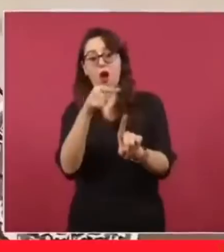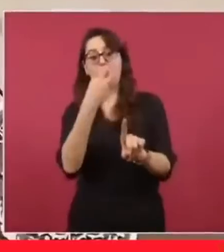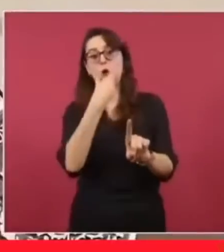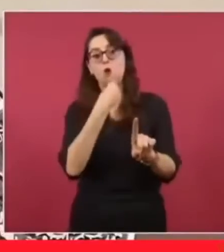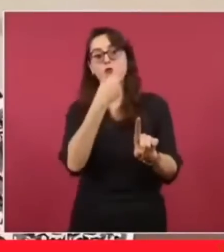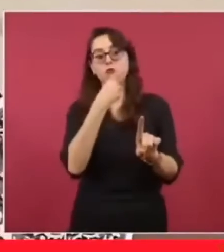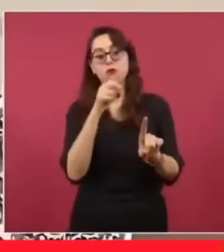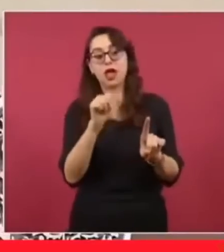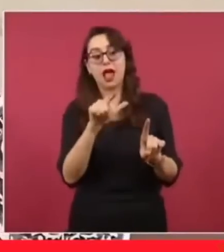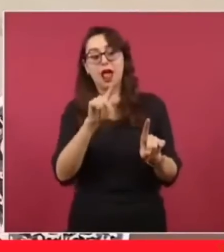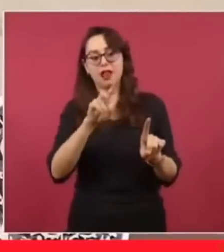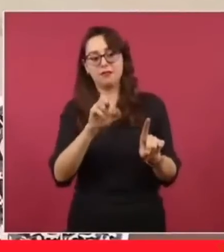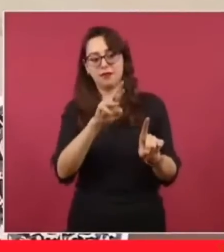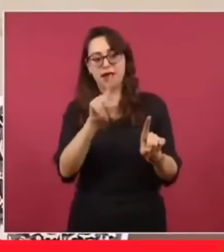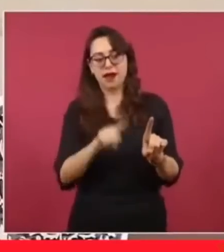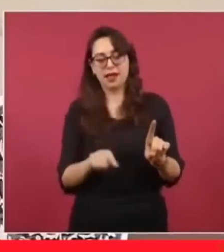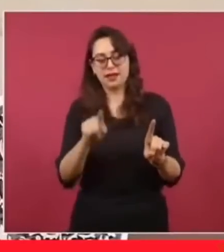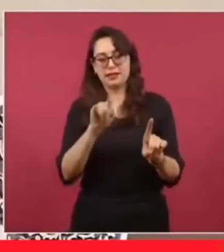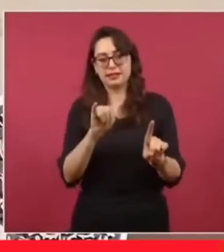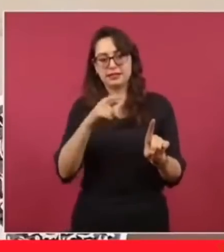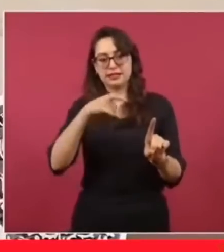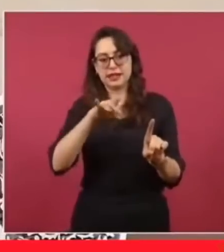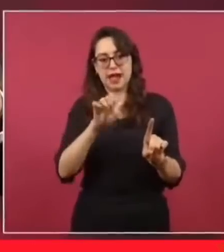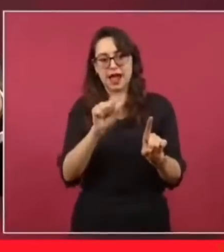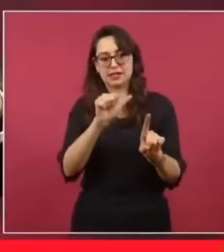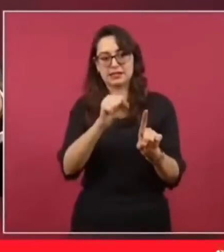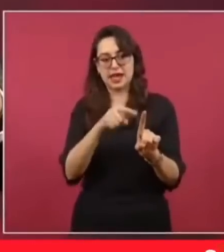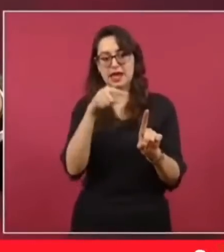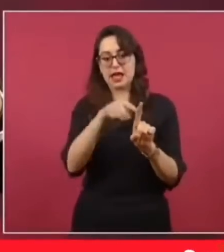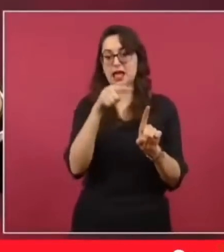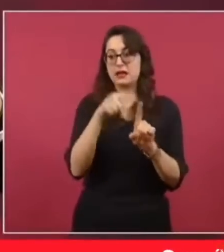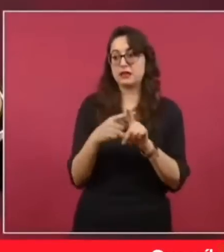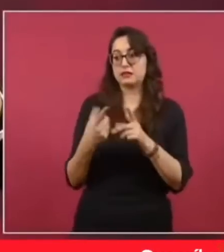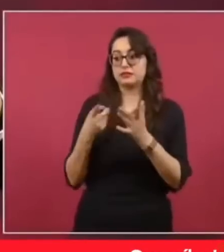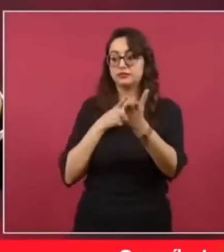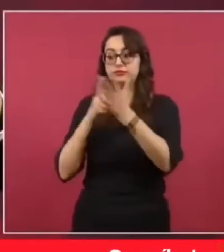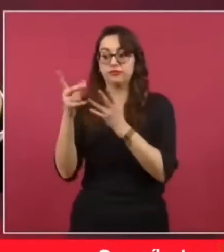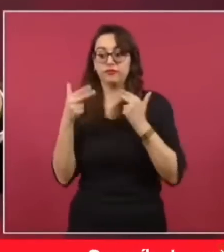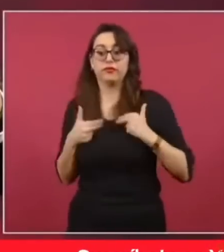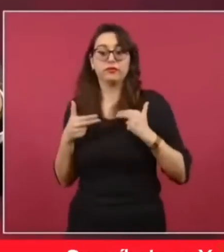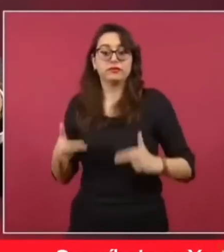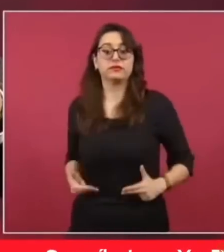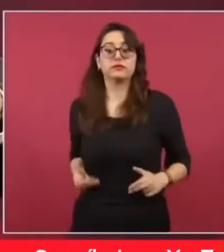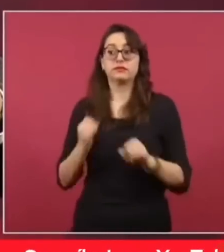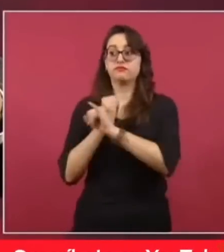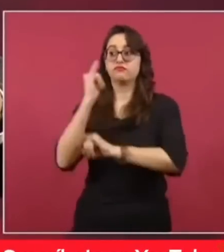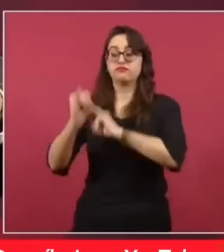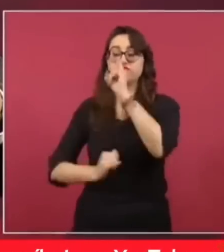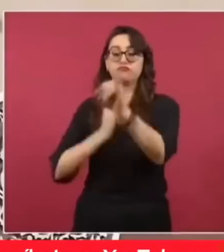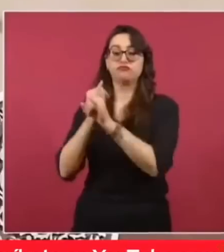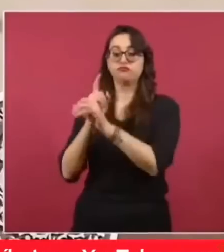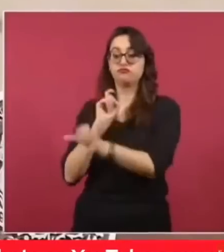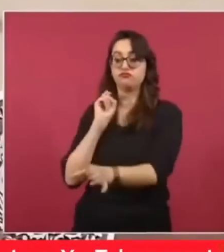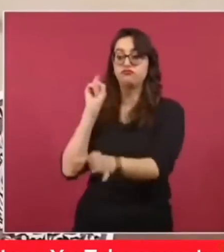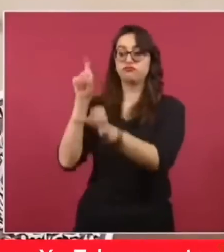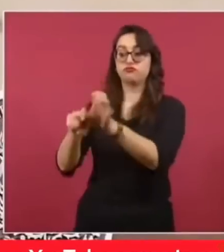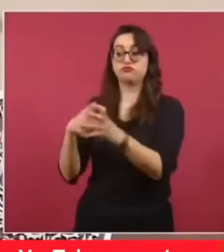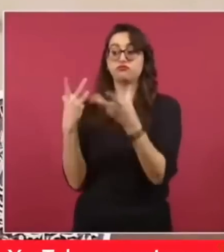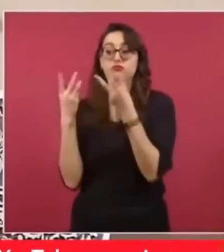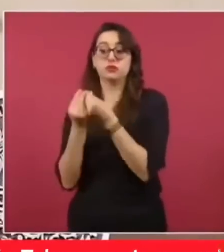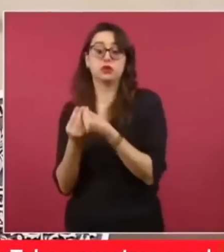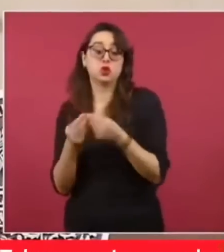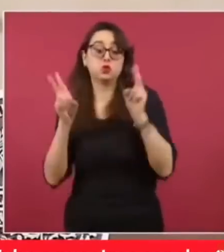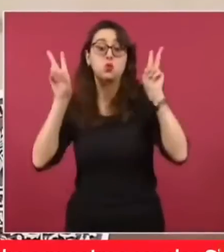a nivel internacional, porque es un farsante, y así hay muchísimos, pseudos defensores